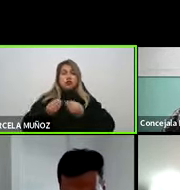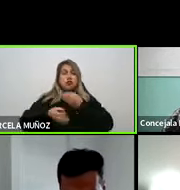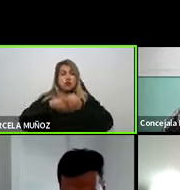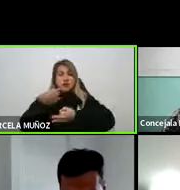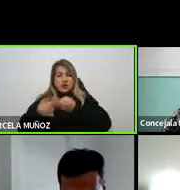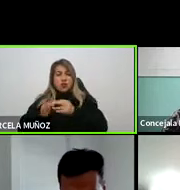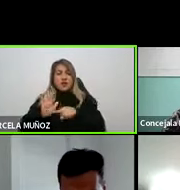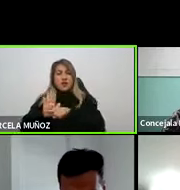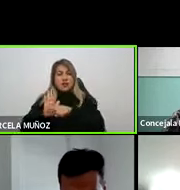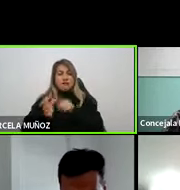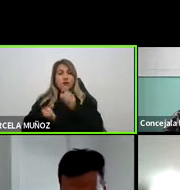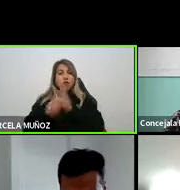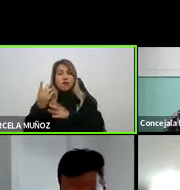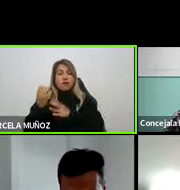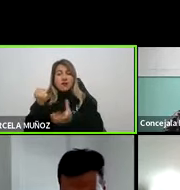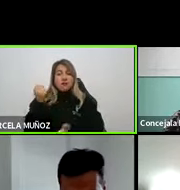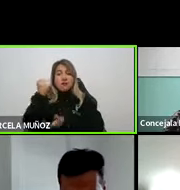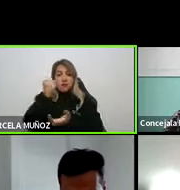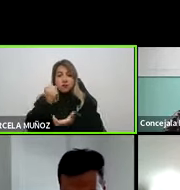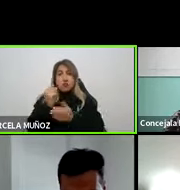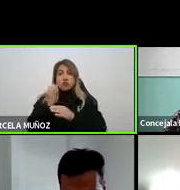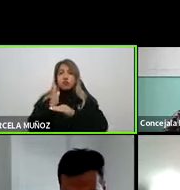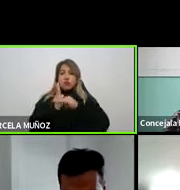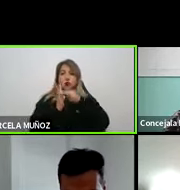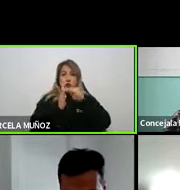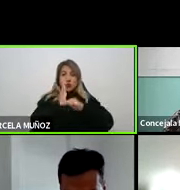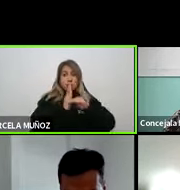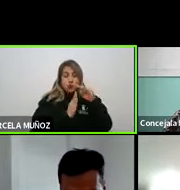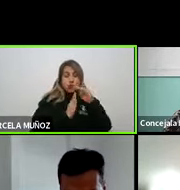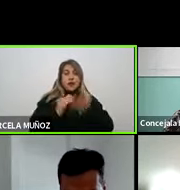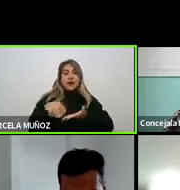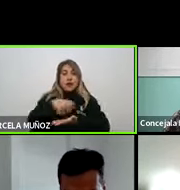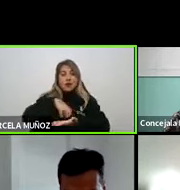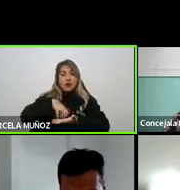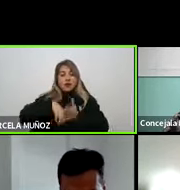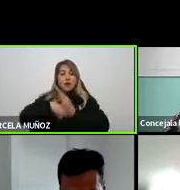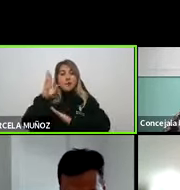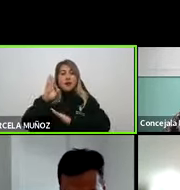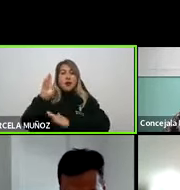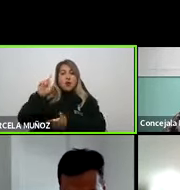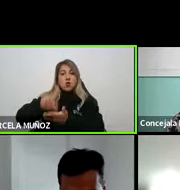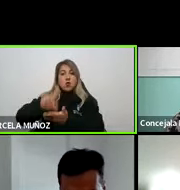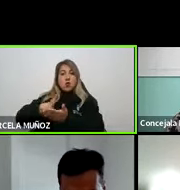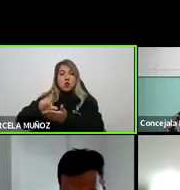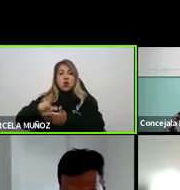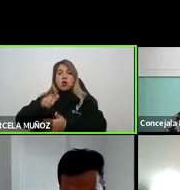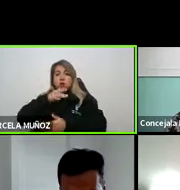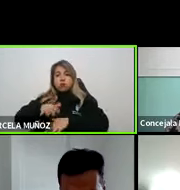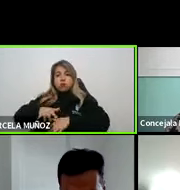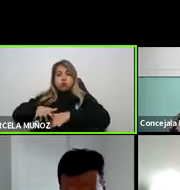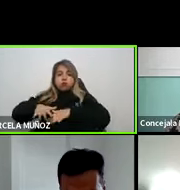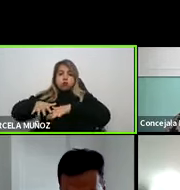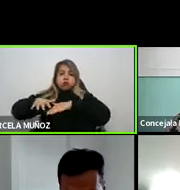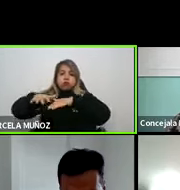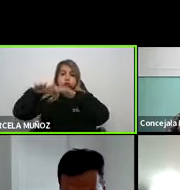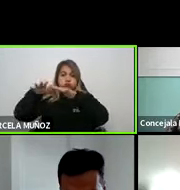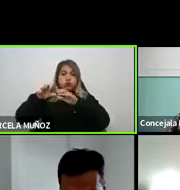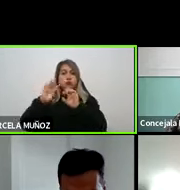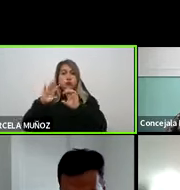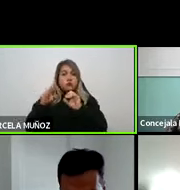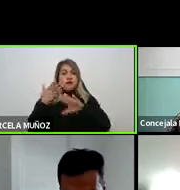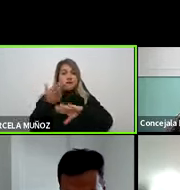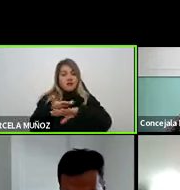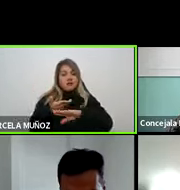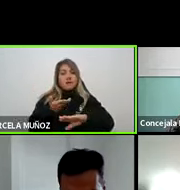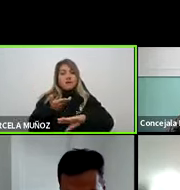nuevas inversiones inmobiliarias en nuestra comuna, sobre todo en las zonas inundables. Lo hemos pedido una y otra vez y yo creo que la